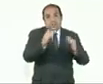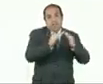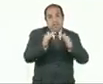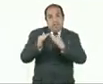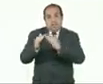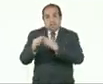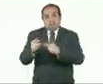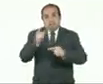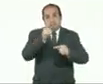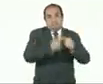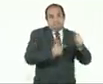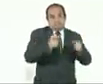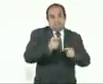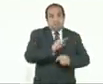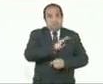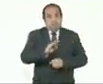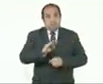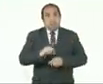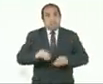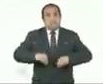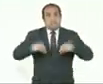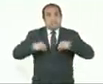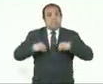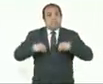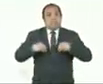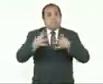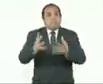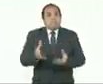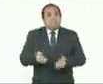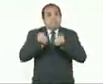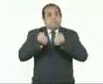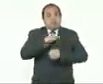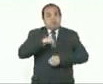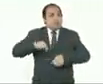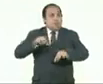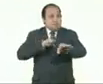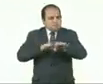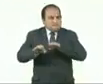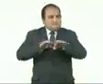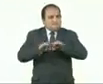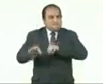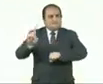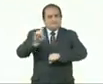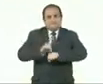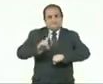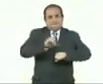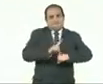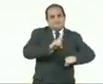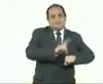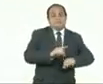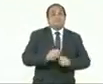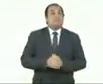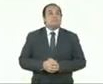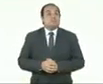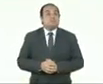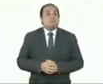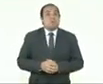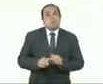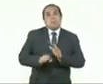casas y poder salvar vidas. Nosotros estamos trabajando todos los días. En el caso